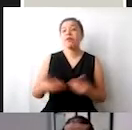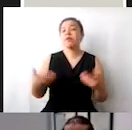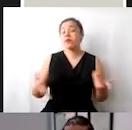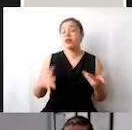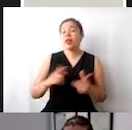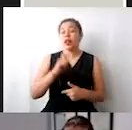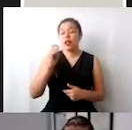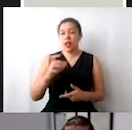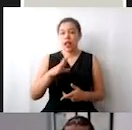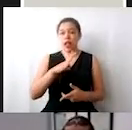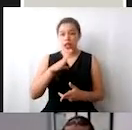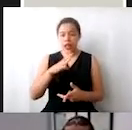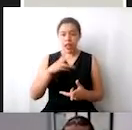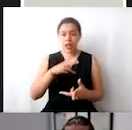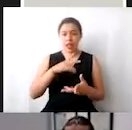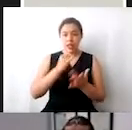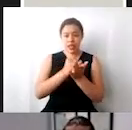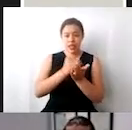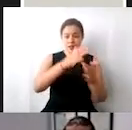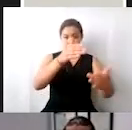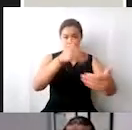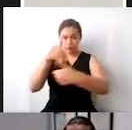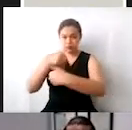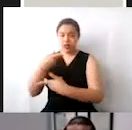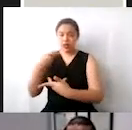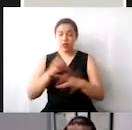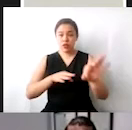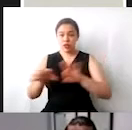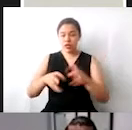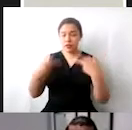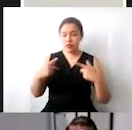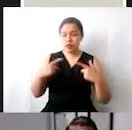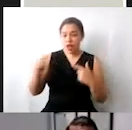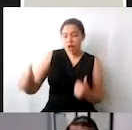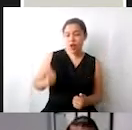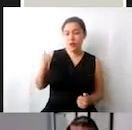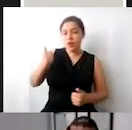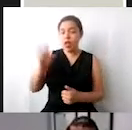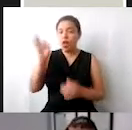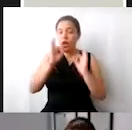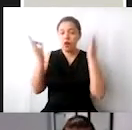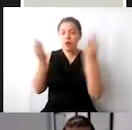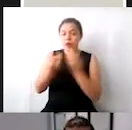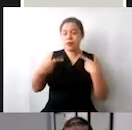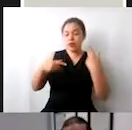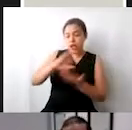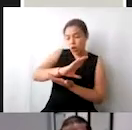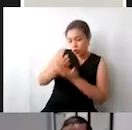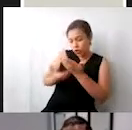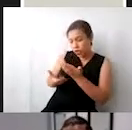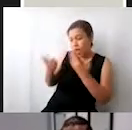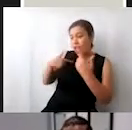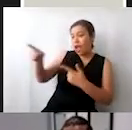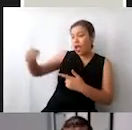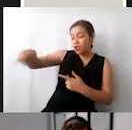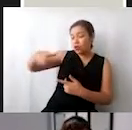habrá retención cuando las funciones de dicho personal sean aprovechados de manera directa por el contratante. Es decir, aquí